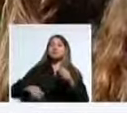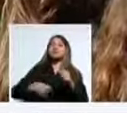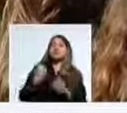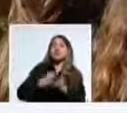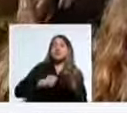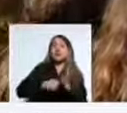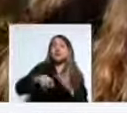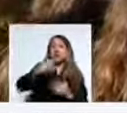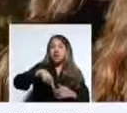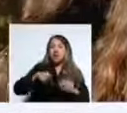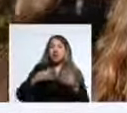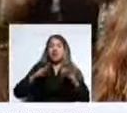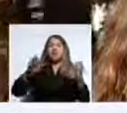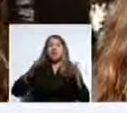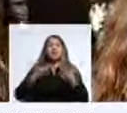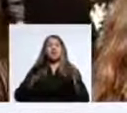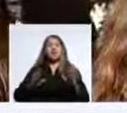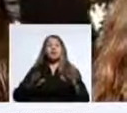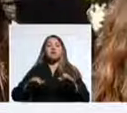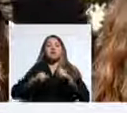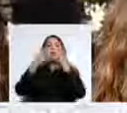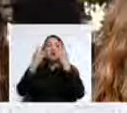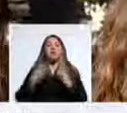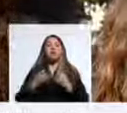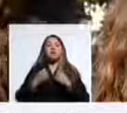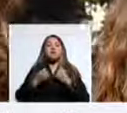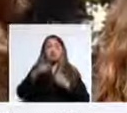en alusión a los presos a las personas